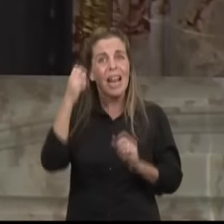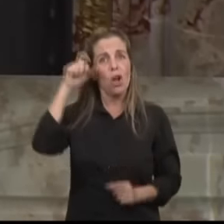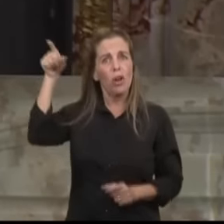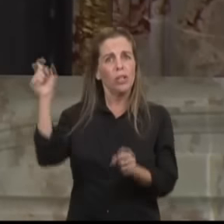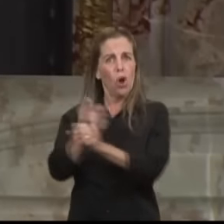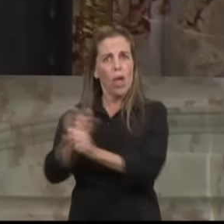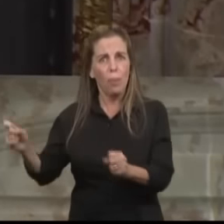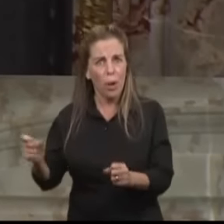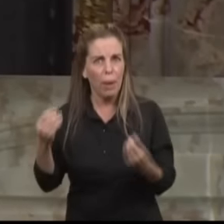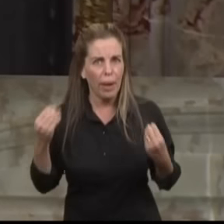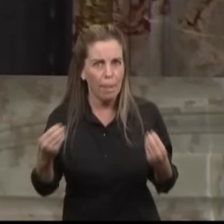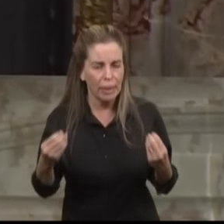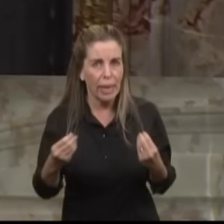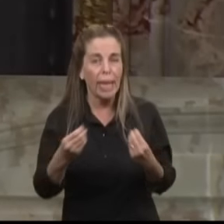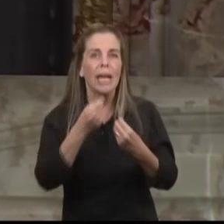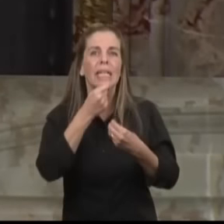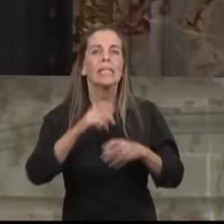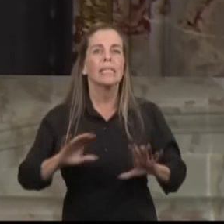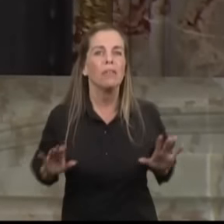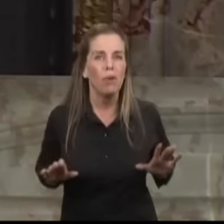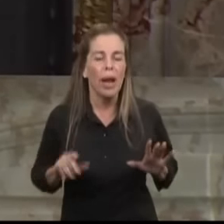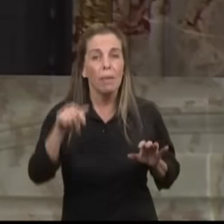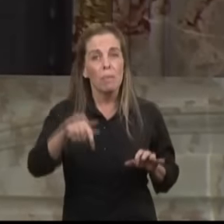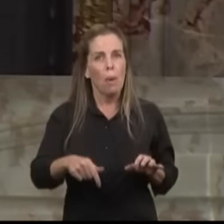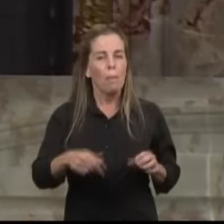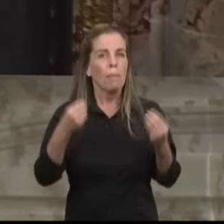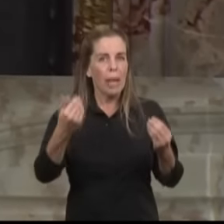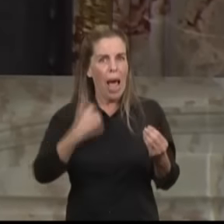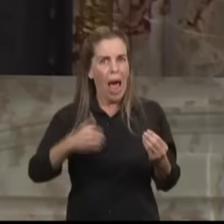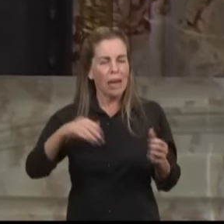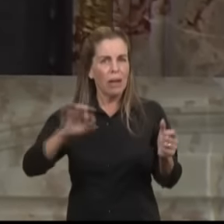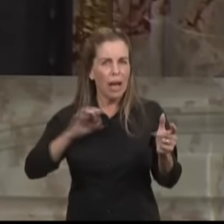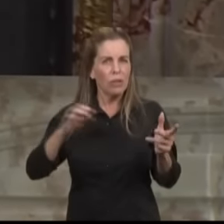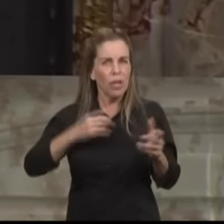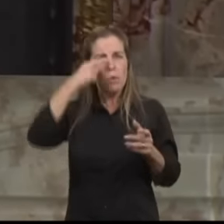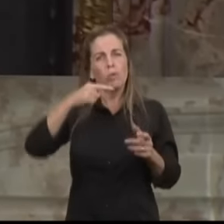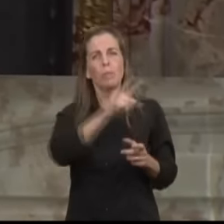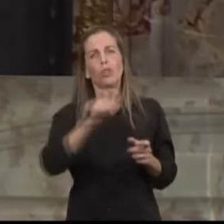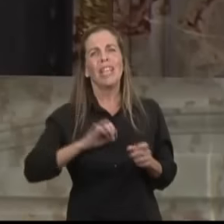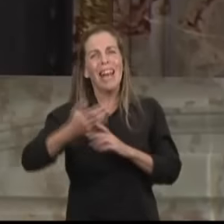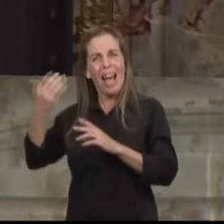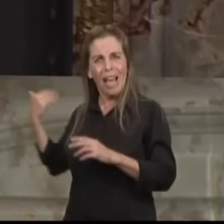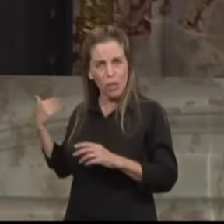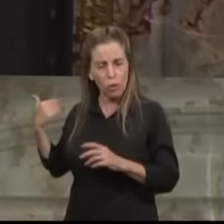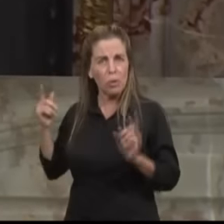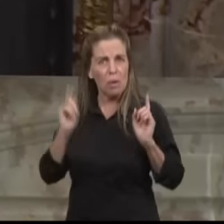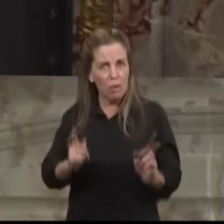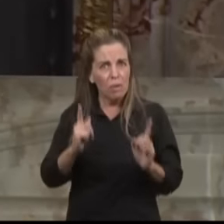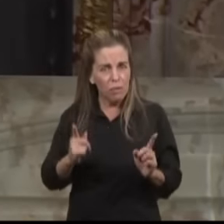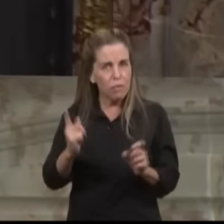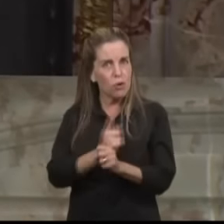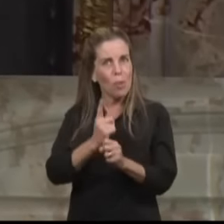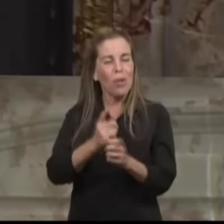Congreso. Debido a ser el país con peor historial de default de los últimos 100 años, aún carecemos de acceso a los